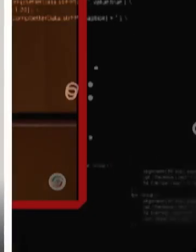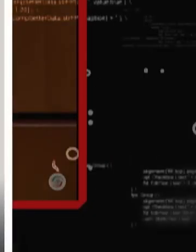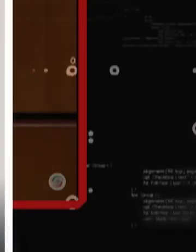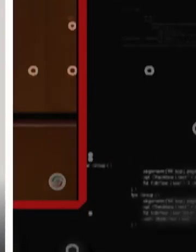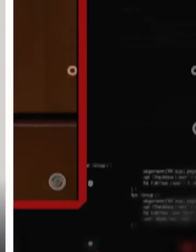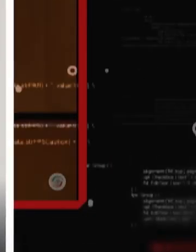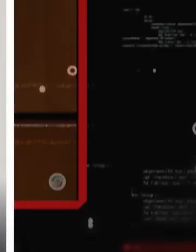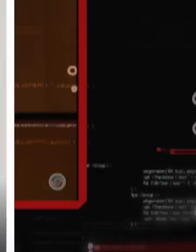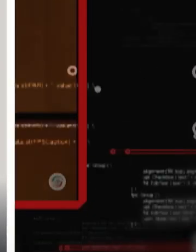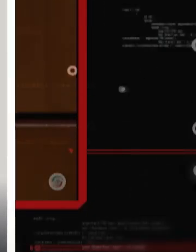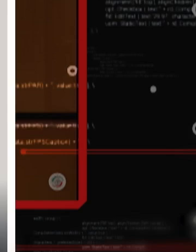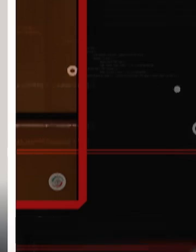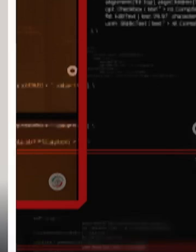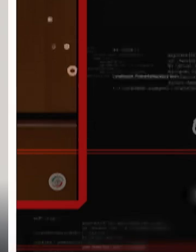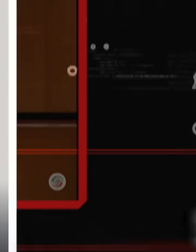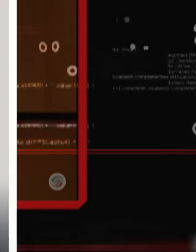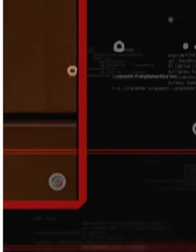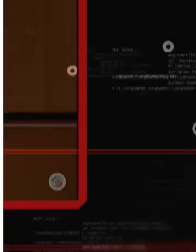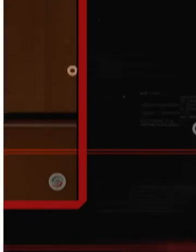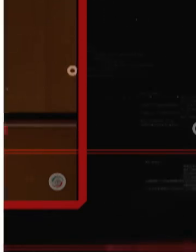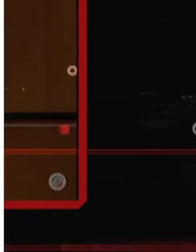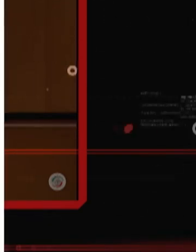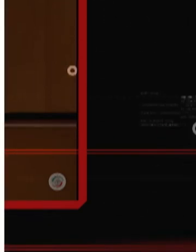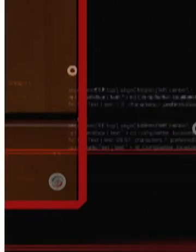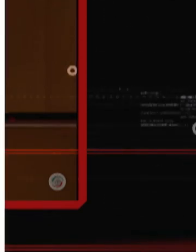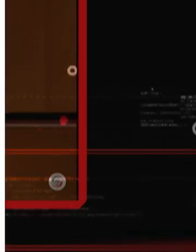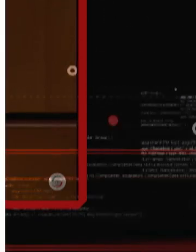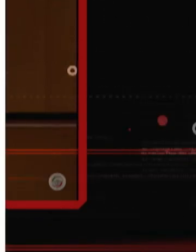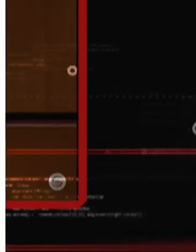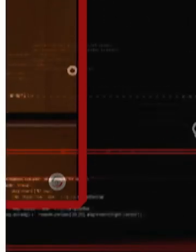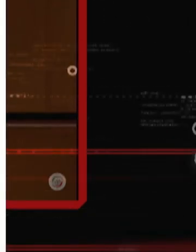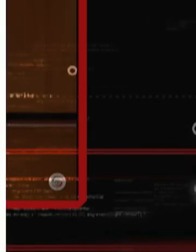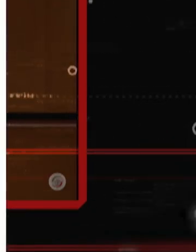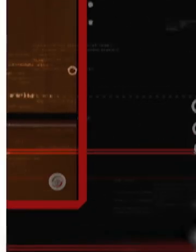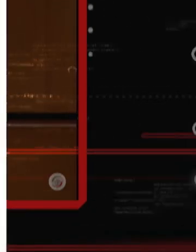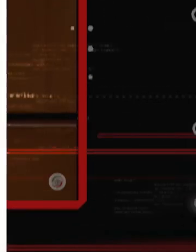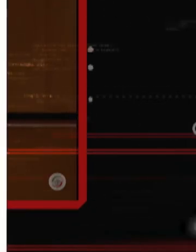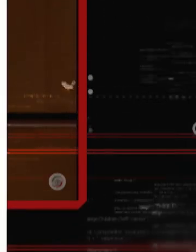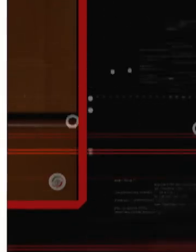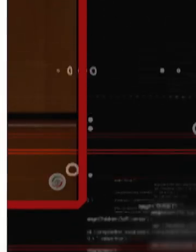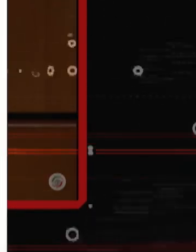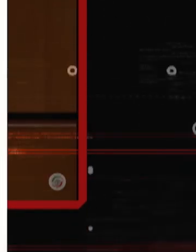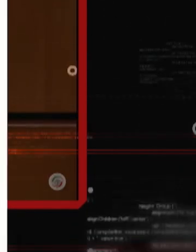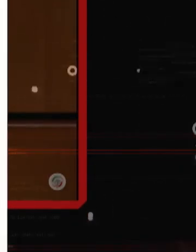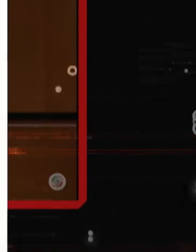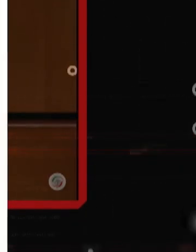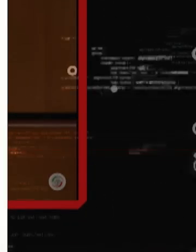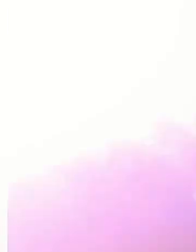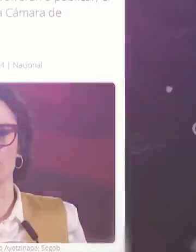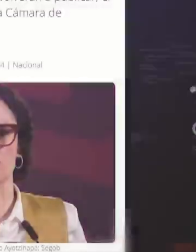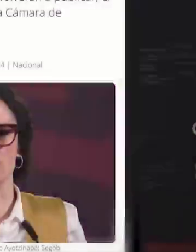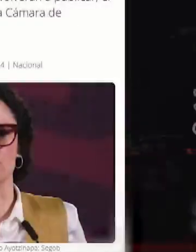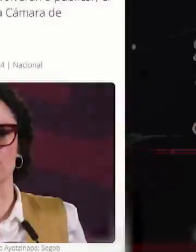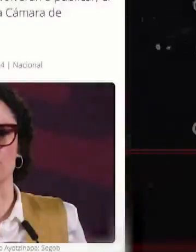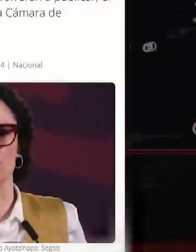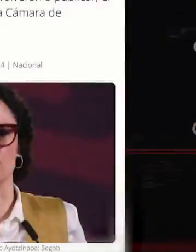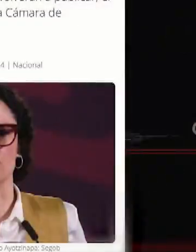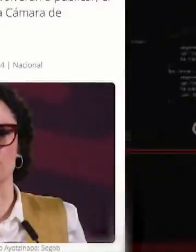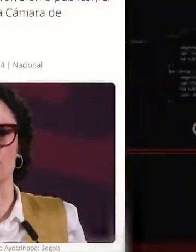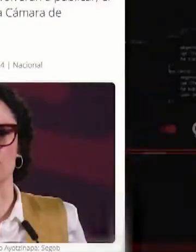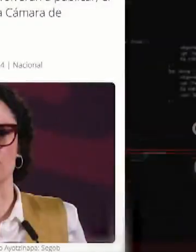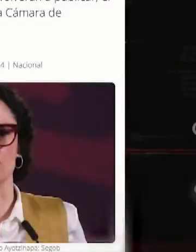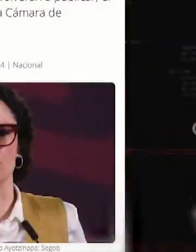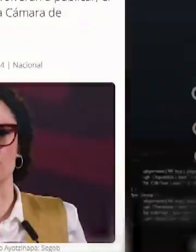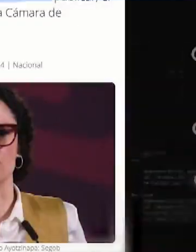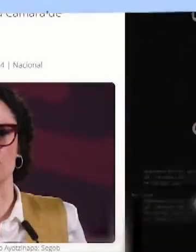La iniciativa tiene por objeto establecer normas que eviten que las suspensiones a leyes aprobadas por la mayoría del Congreso